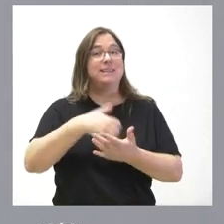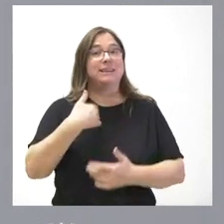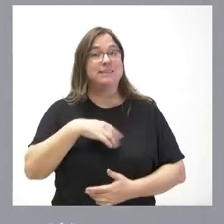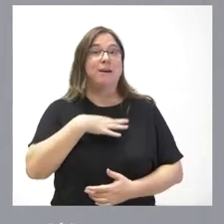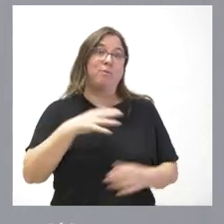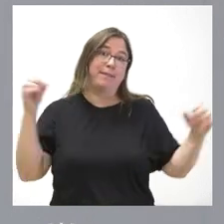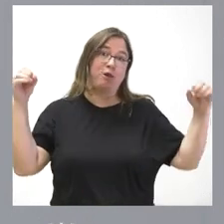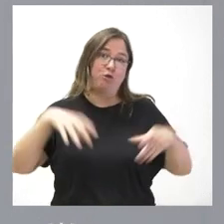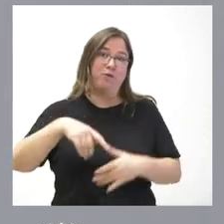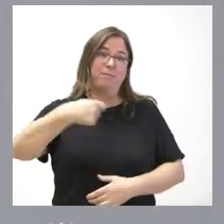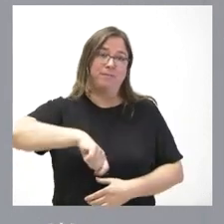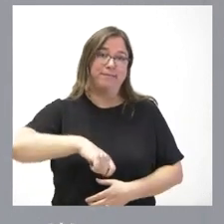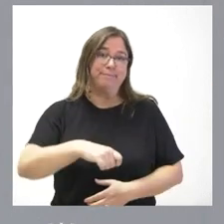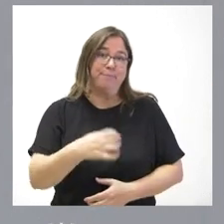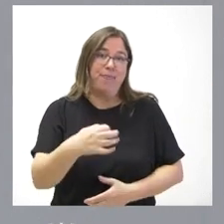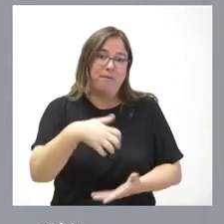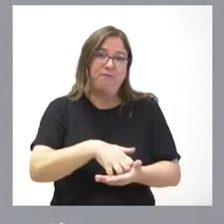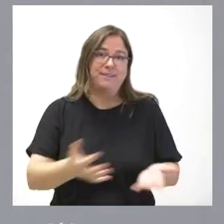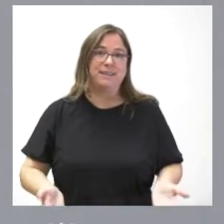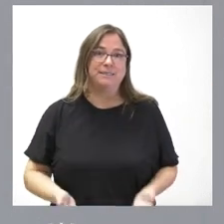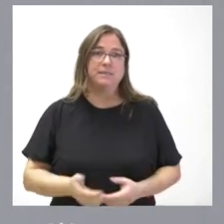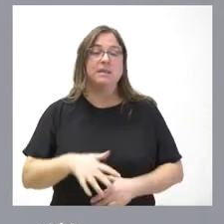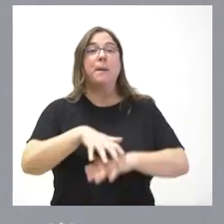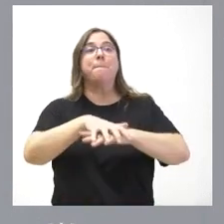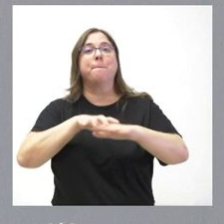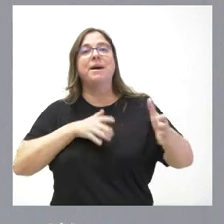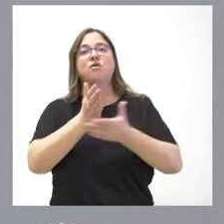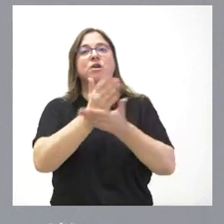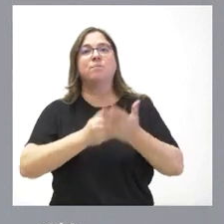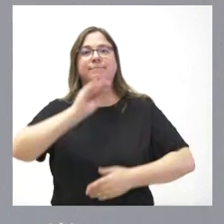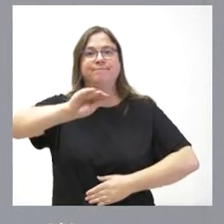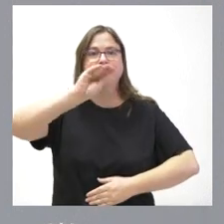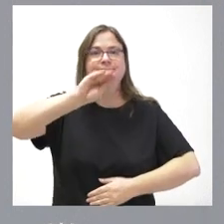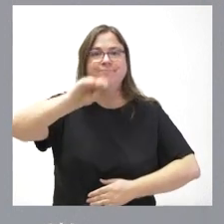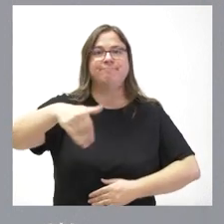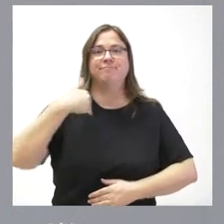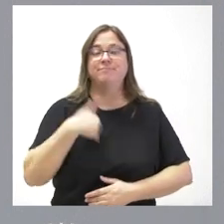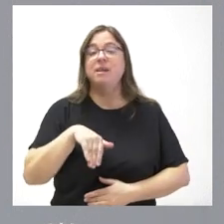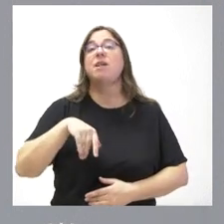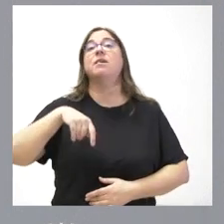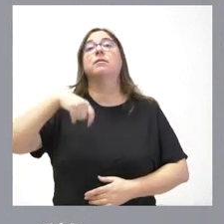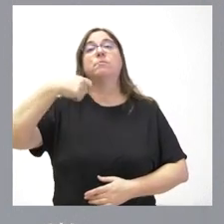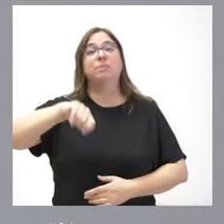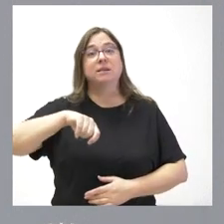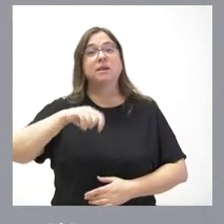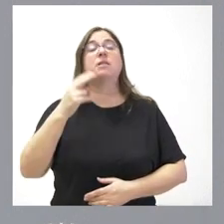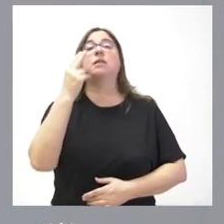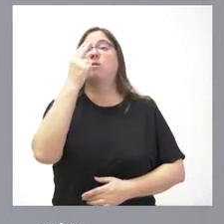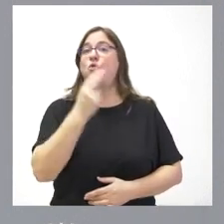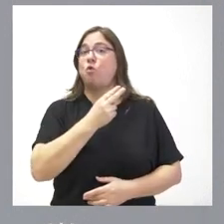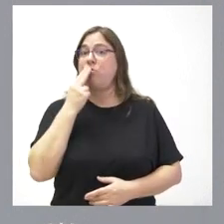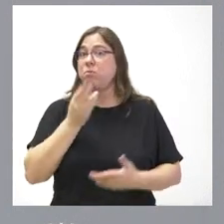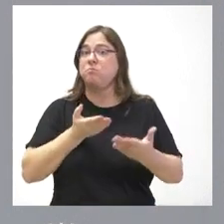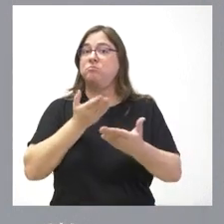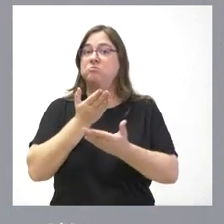conferencia de presidentes que esto hay una mayoría de comunidades autónomas que lo hemos pedido que el presidente Se comprometió a plantearlo